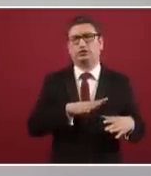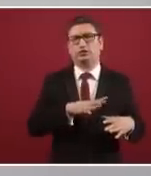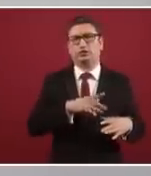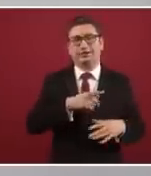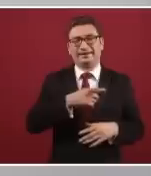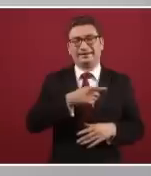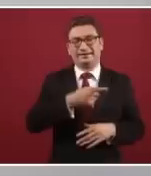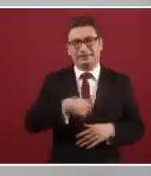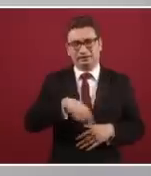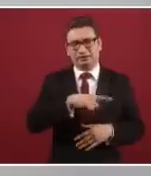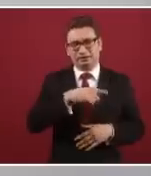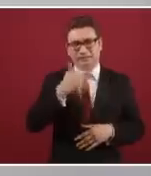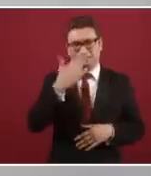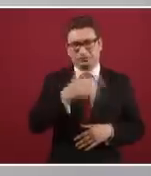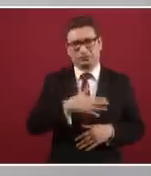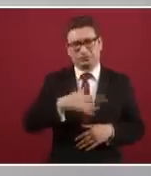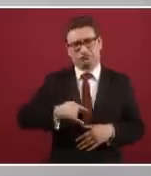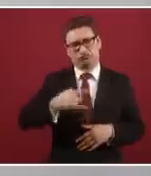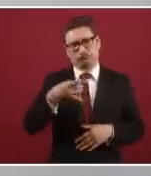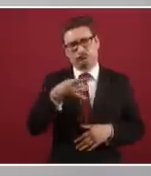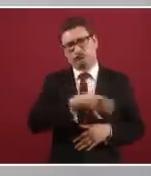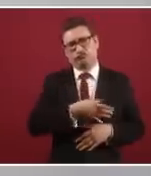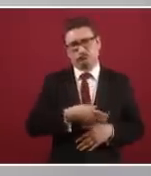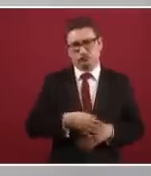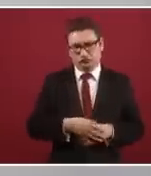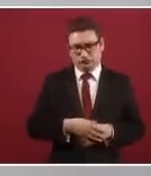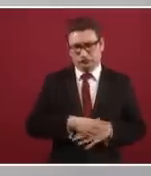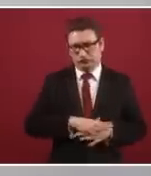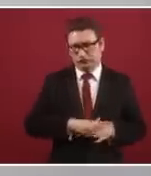que están moralmente derrotados,